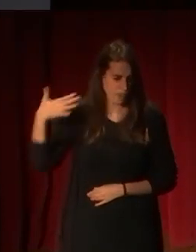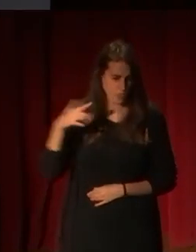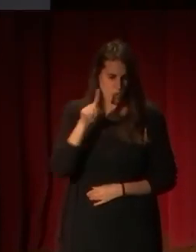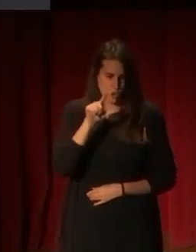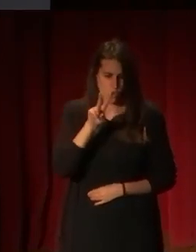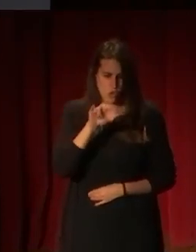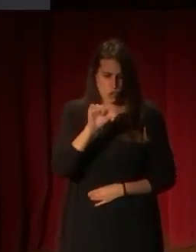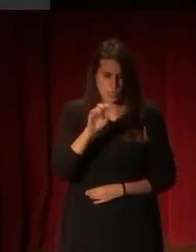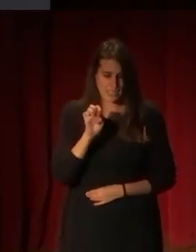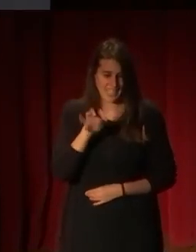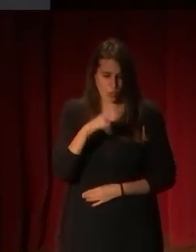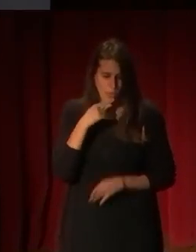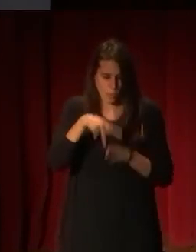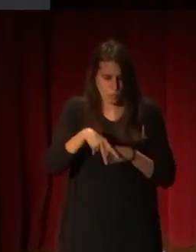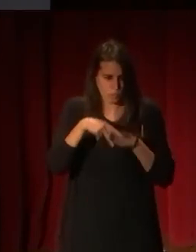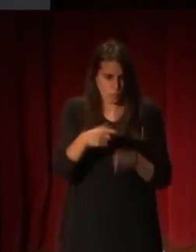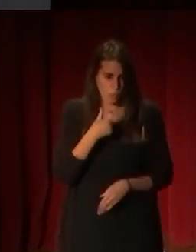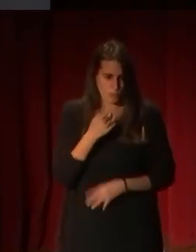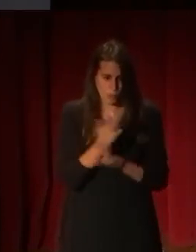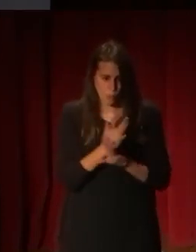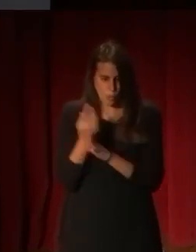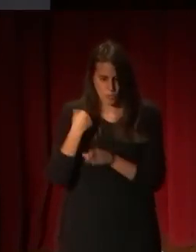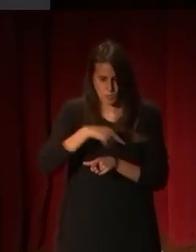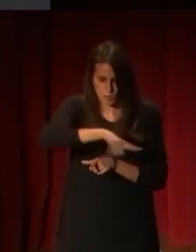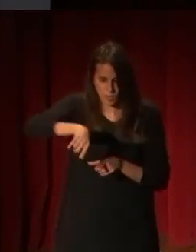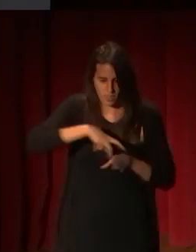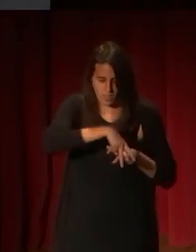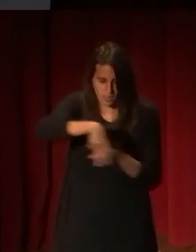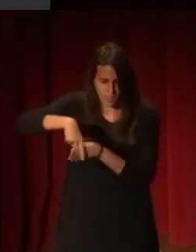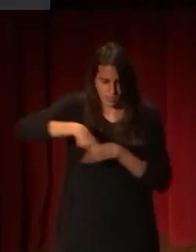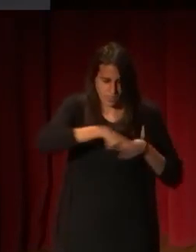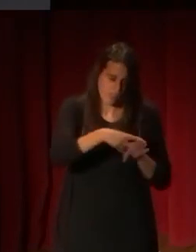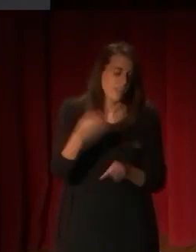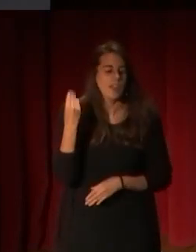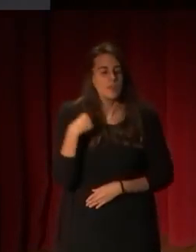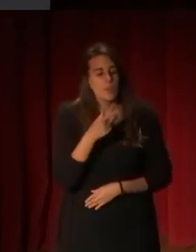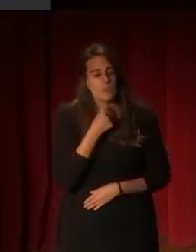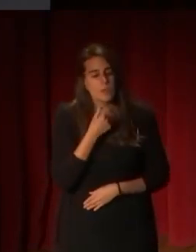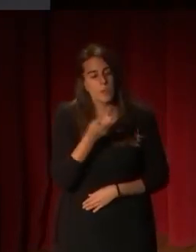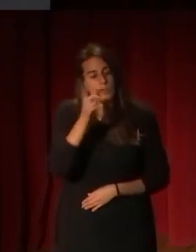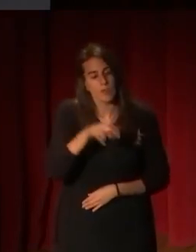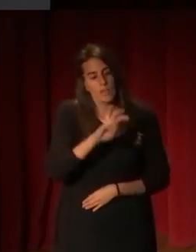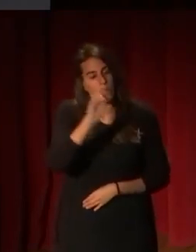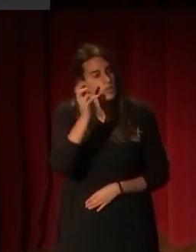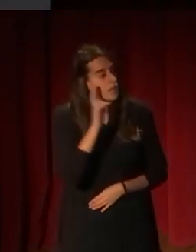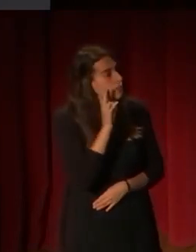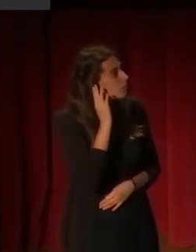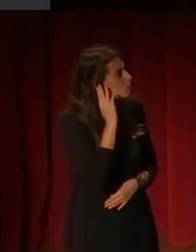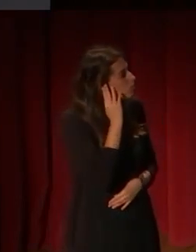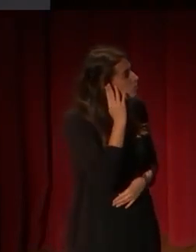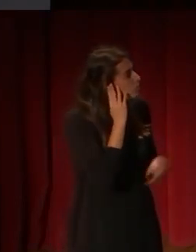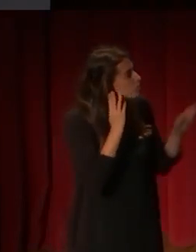14 que era un experto jinete y le gusta mucho este tipo de carruseles o vemos también en esta otra tarascas con un